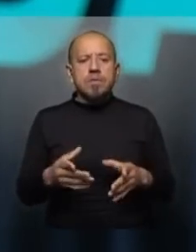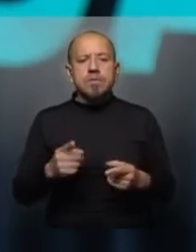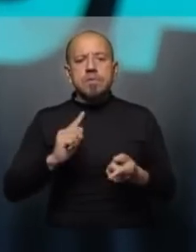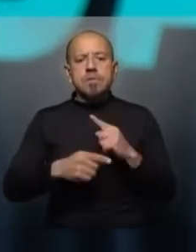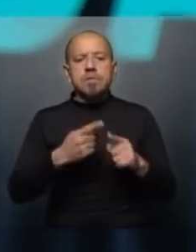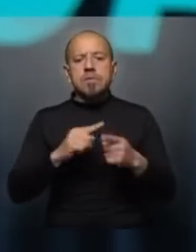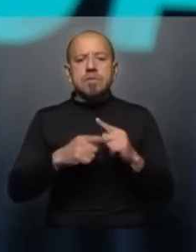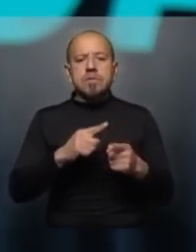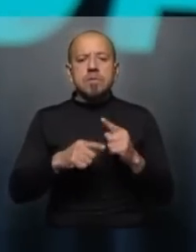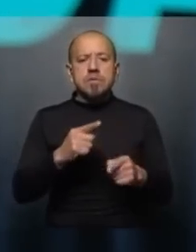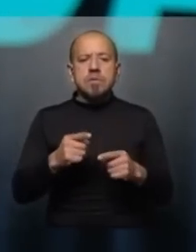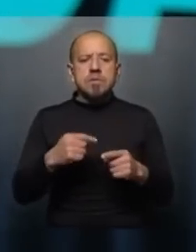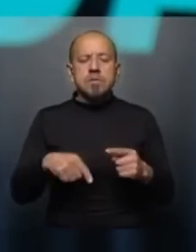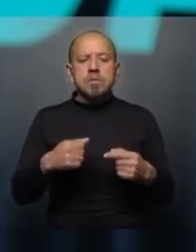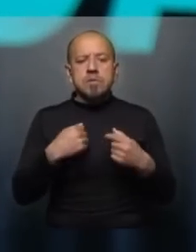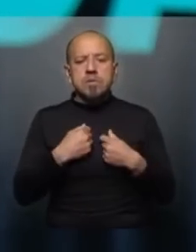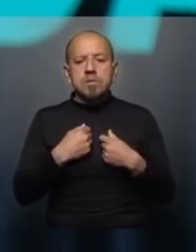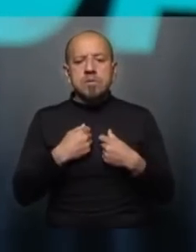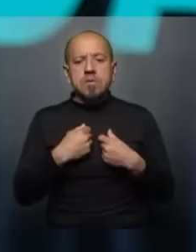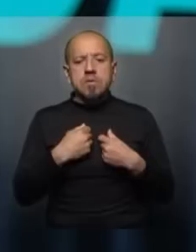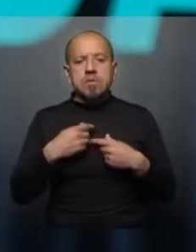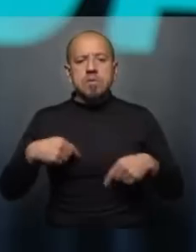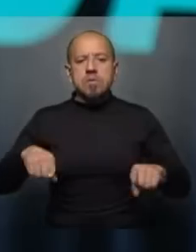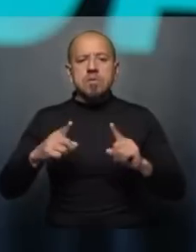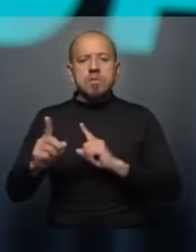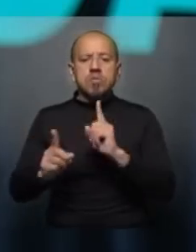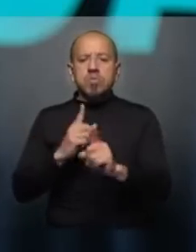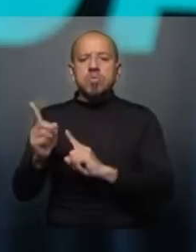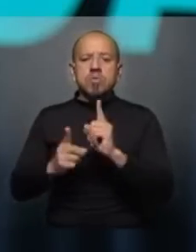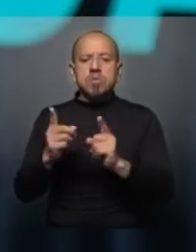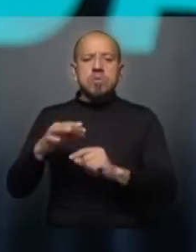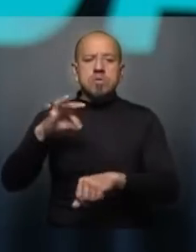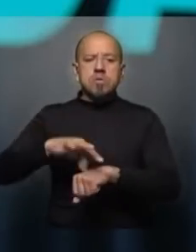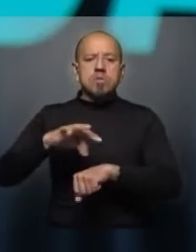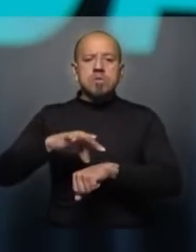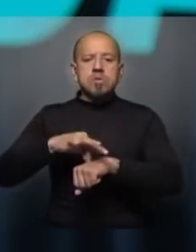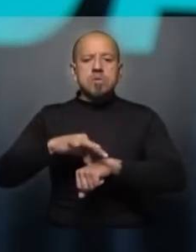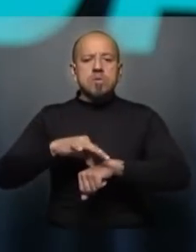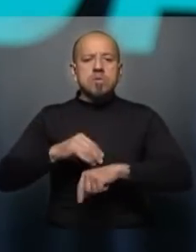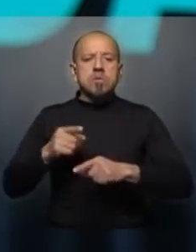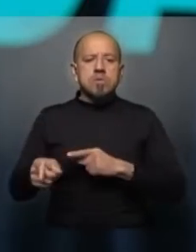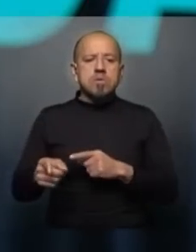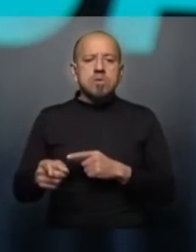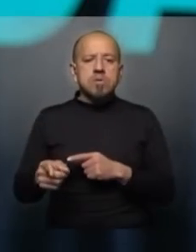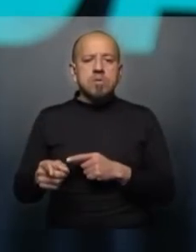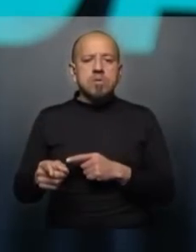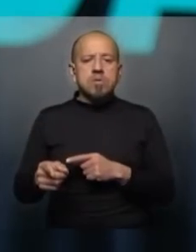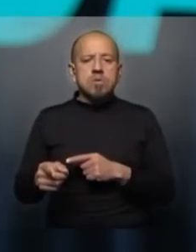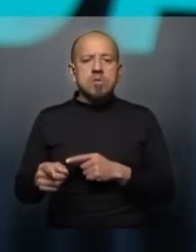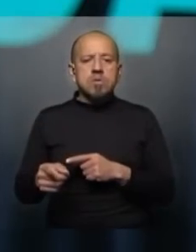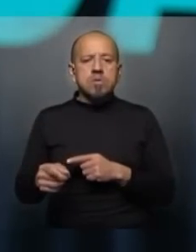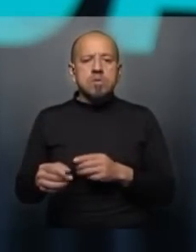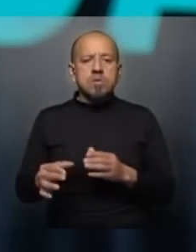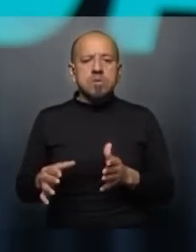entre entre nosotros y los pacientes entre el usuario y el médico eh es un vínculo y es un vínculo que hay que